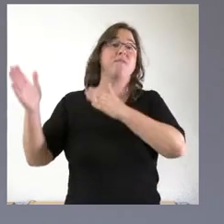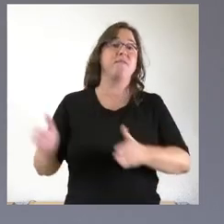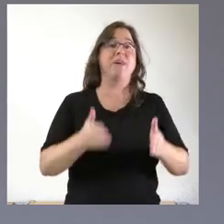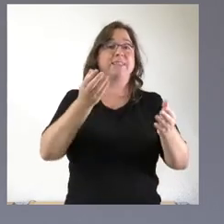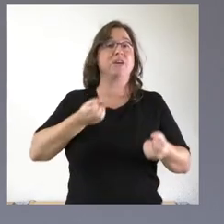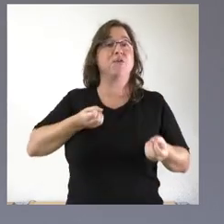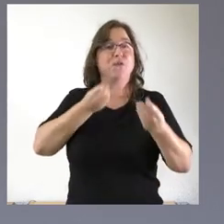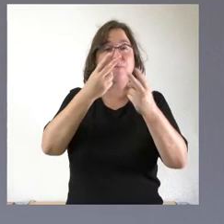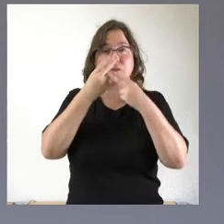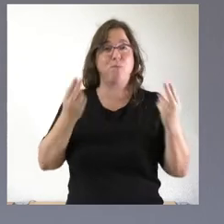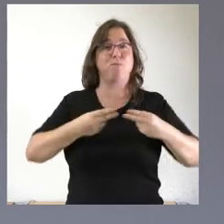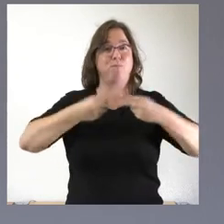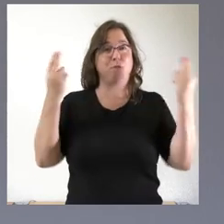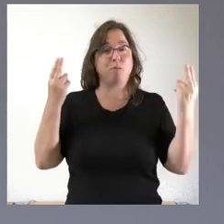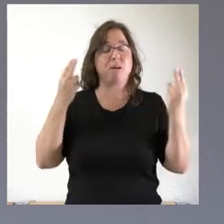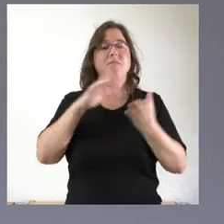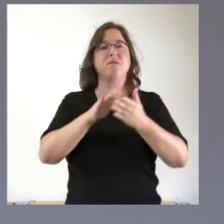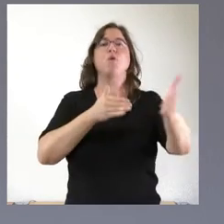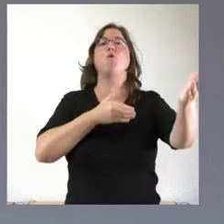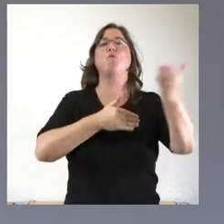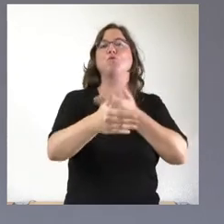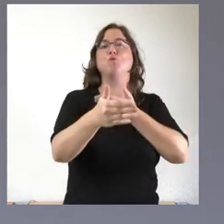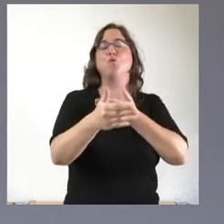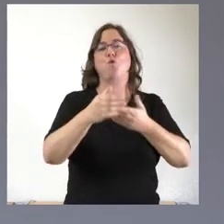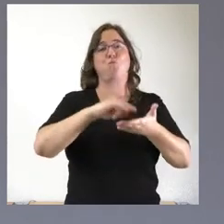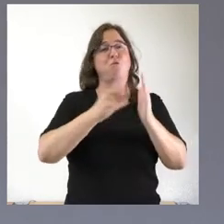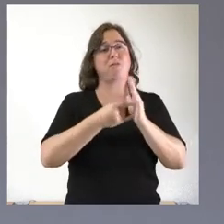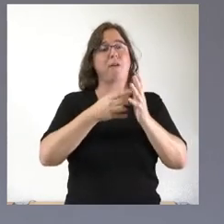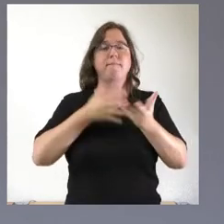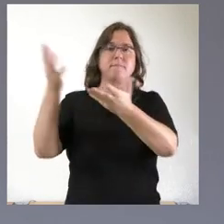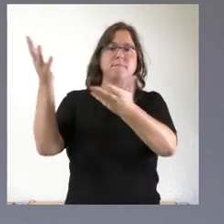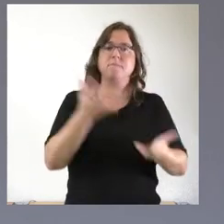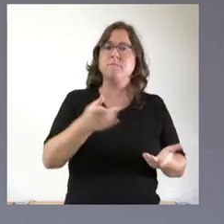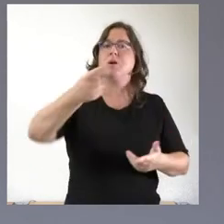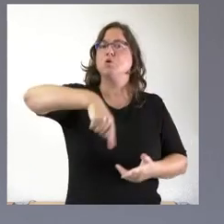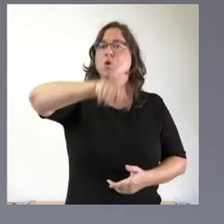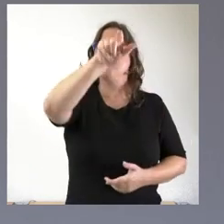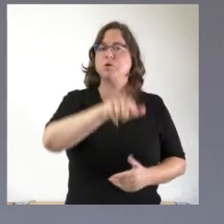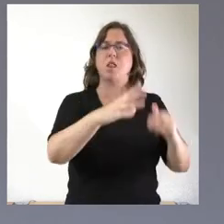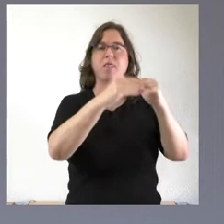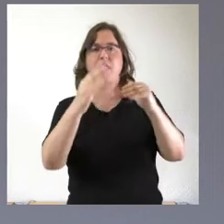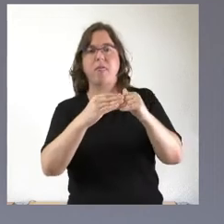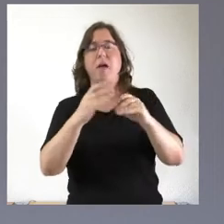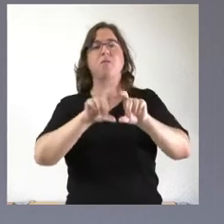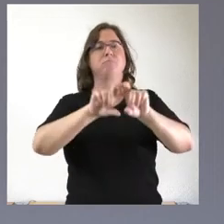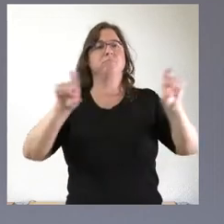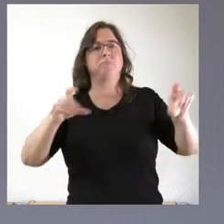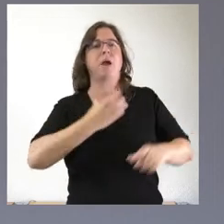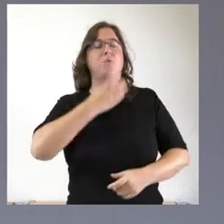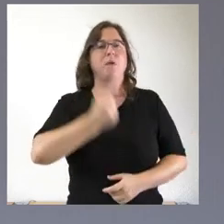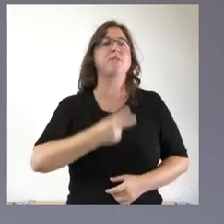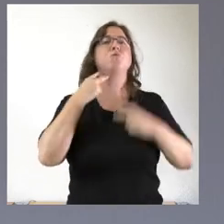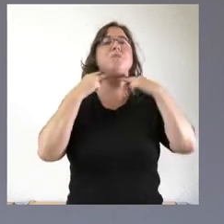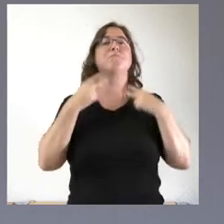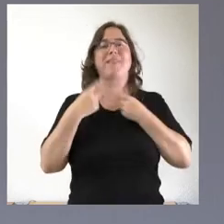fase de información pública que abriremos con los futuros anteproyectos, invitamos a todos los ciudadanos, a las entidades locales y a los sectores del transporte a que